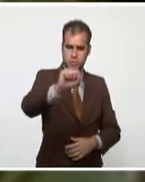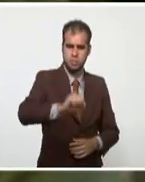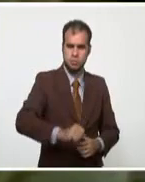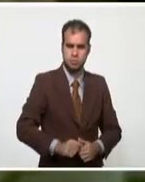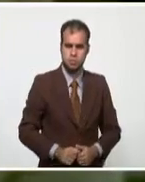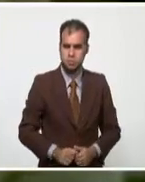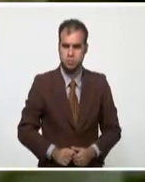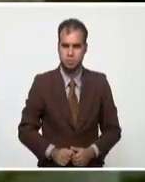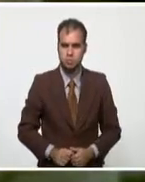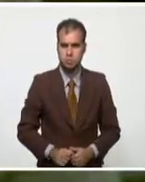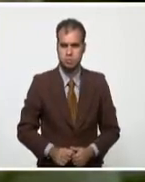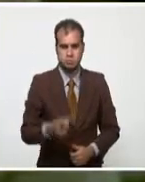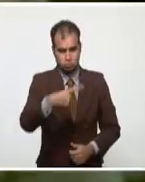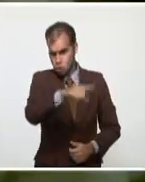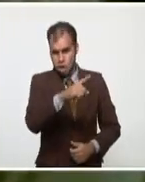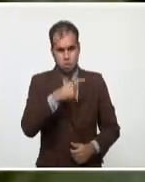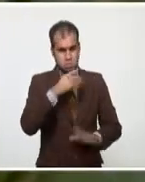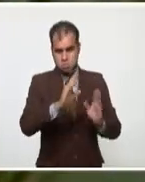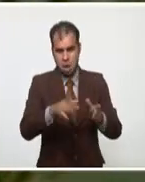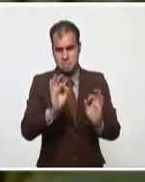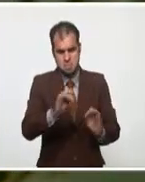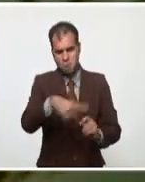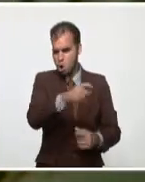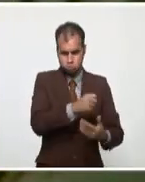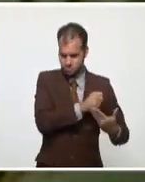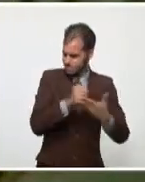Ellos murieron por el internacionalismo.